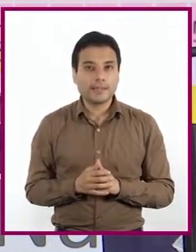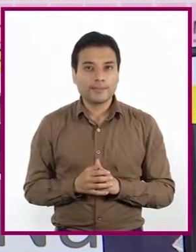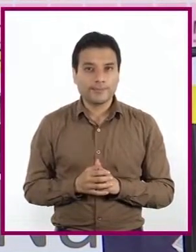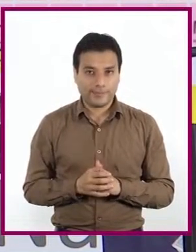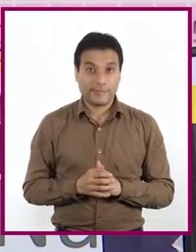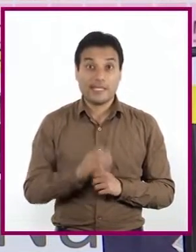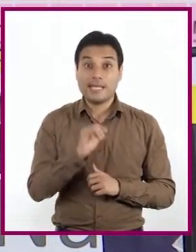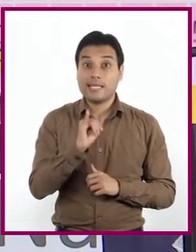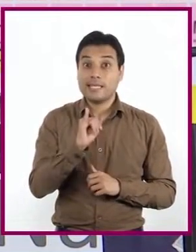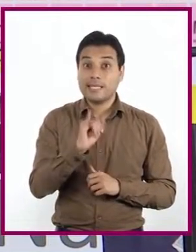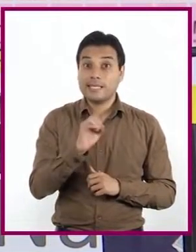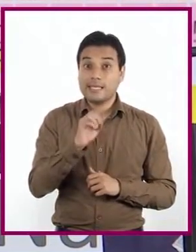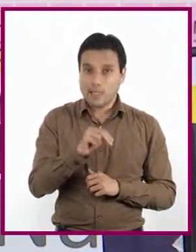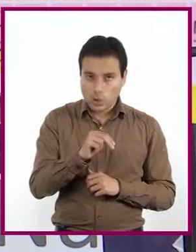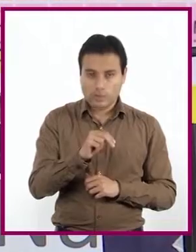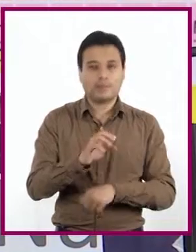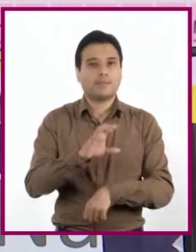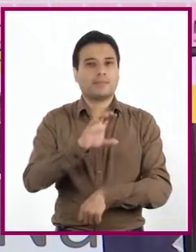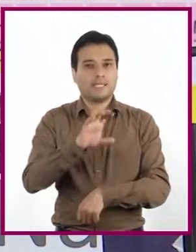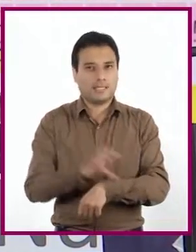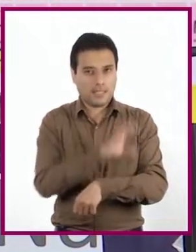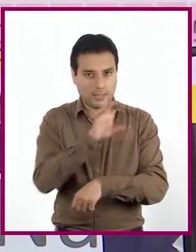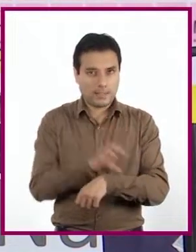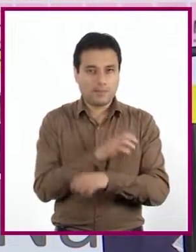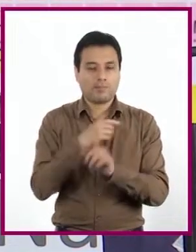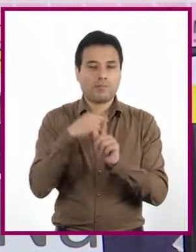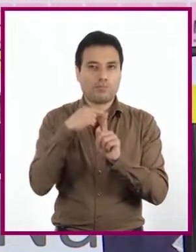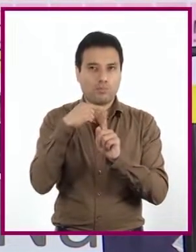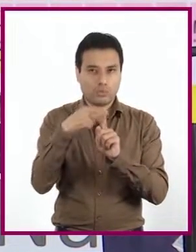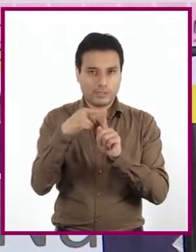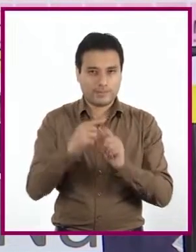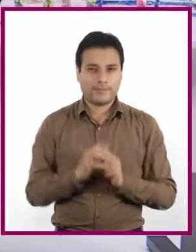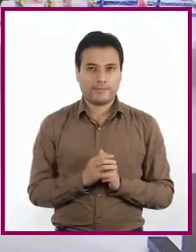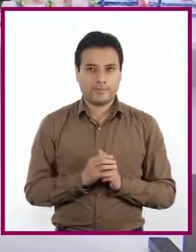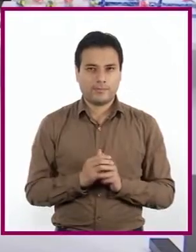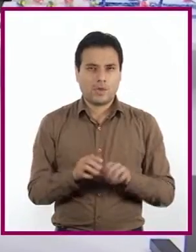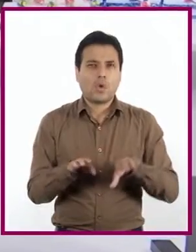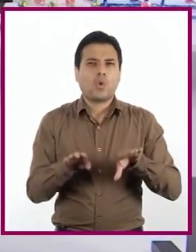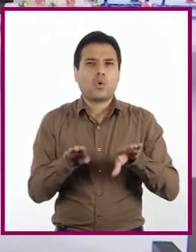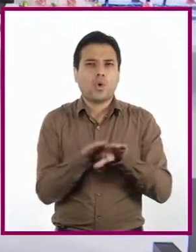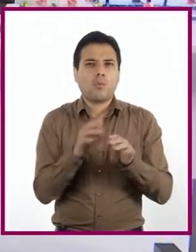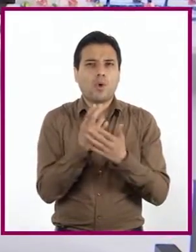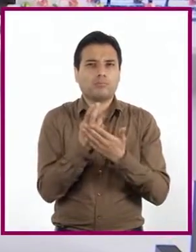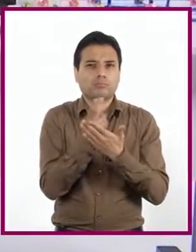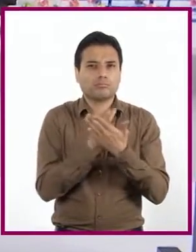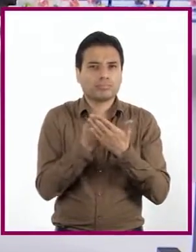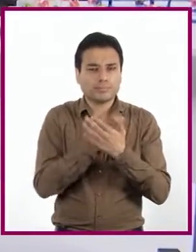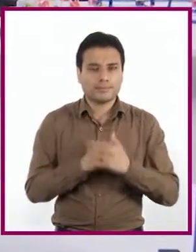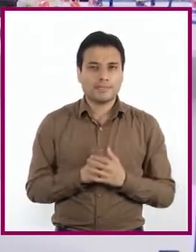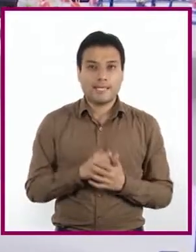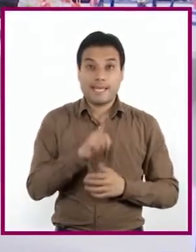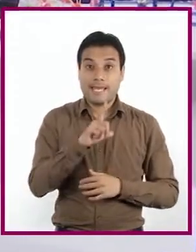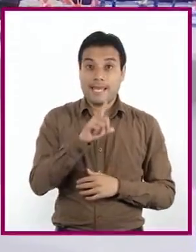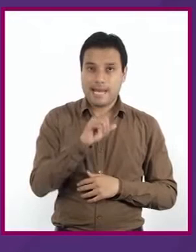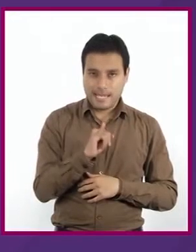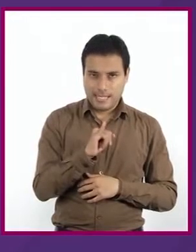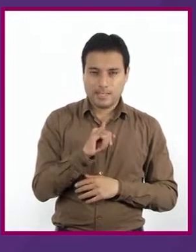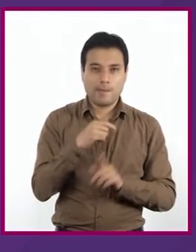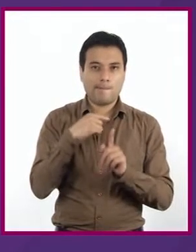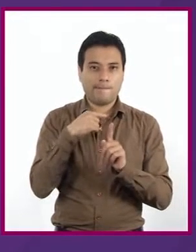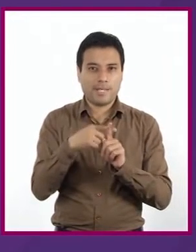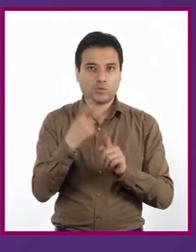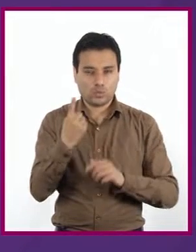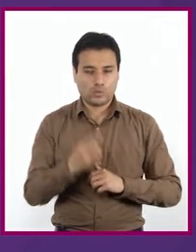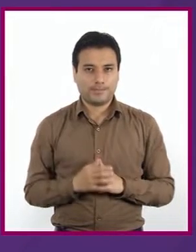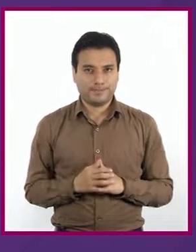ion con carga eléctrica positiva y se representa Li más 1. En